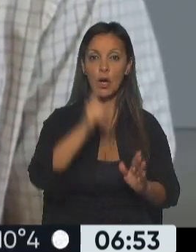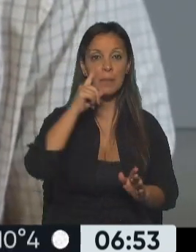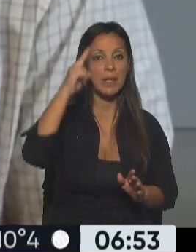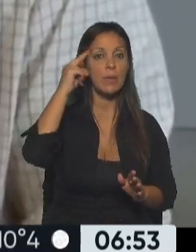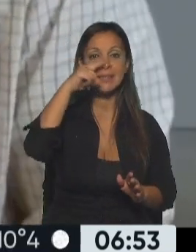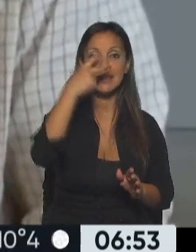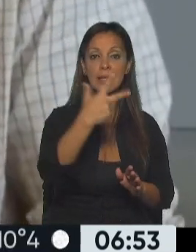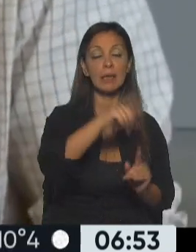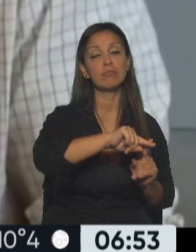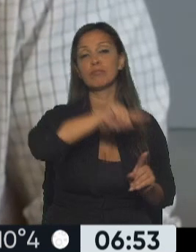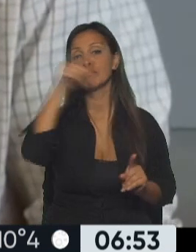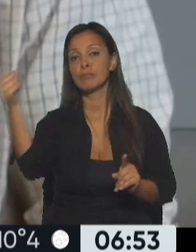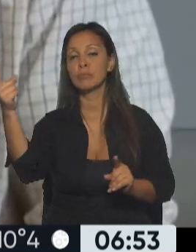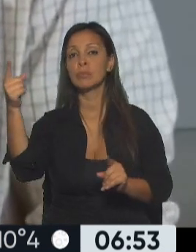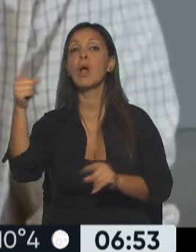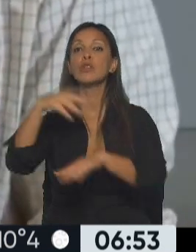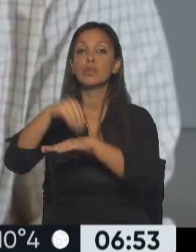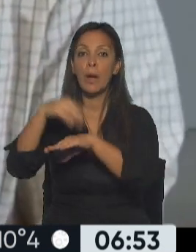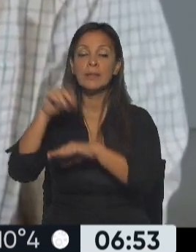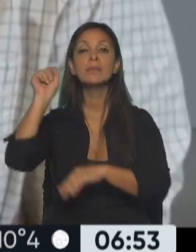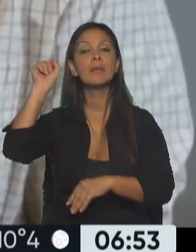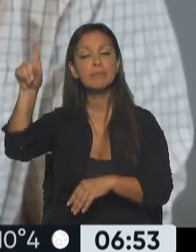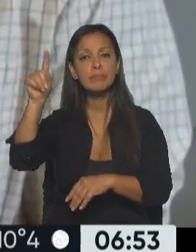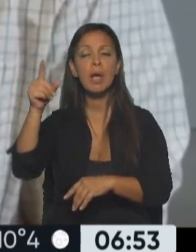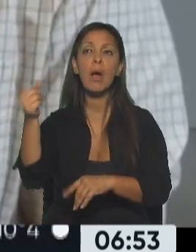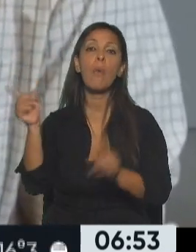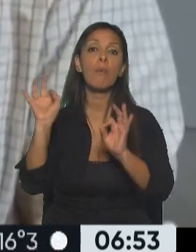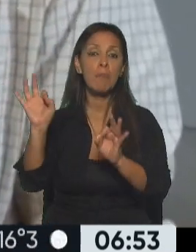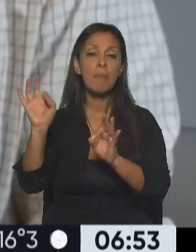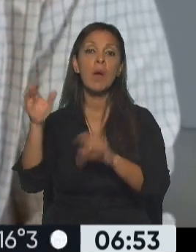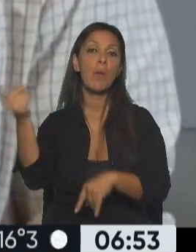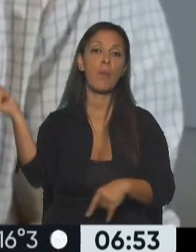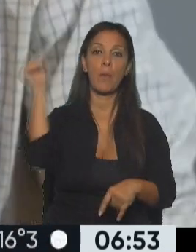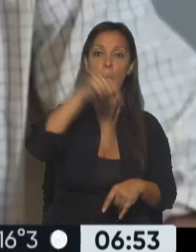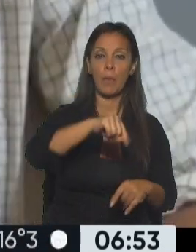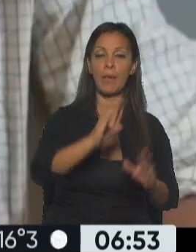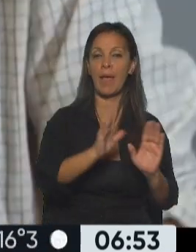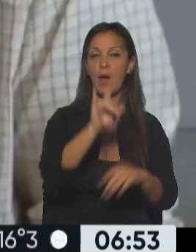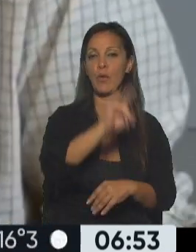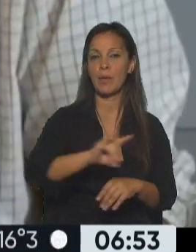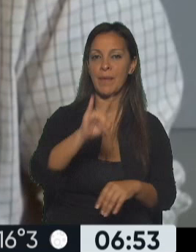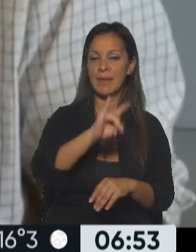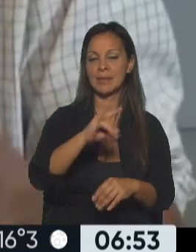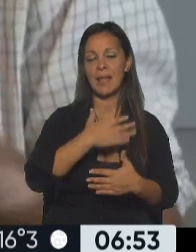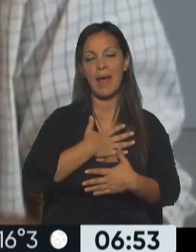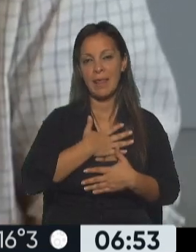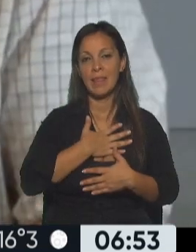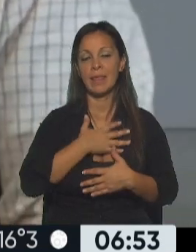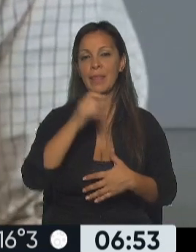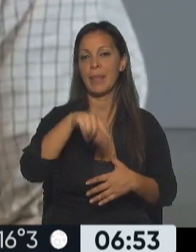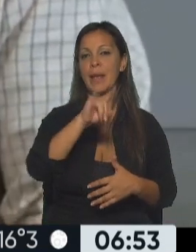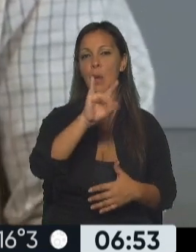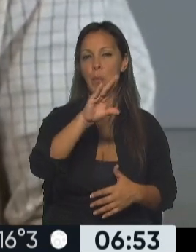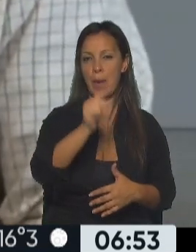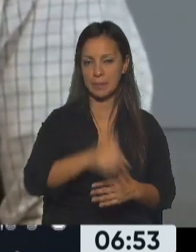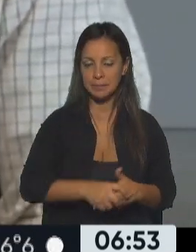se radicó en Suecia en el 76 para luego volver y estudiar en la prestigiosa Universidad y querida Universidad de Buenos Aires